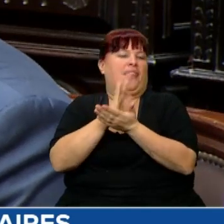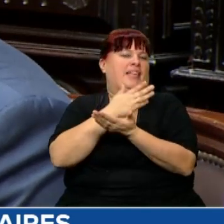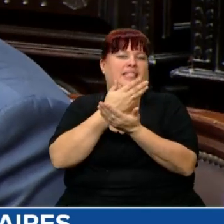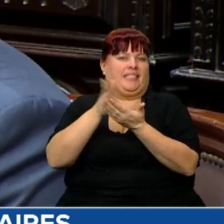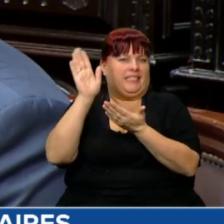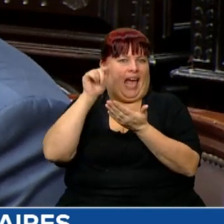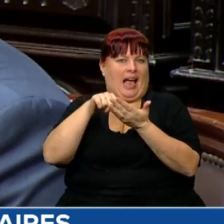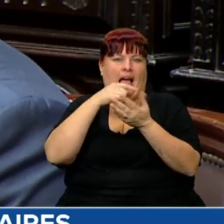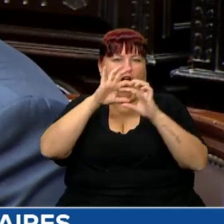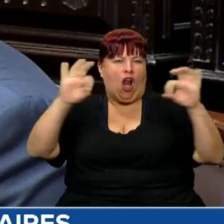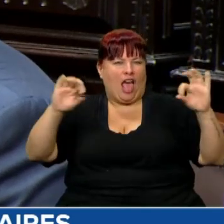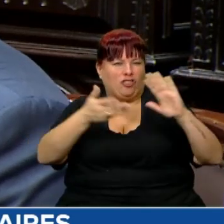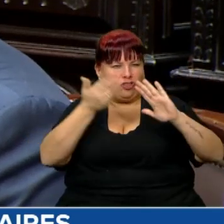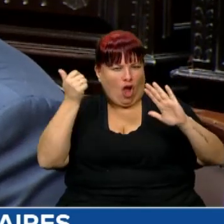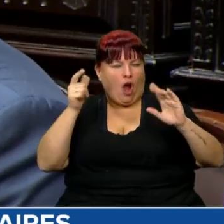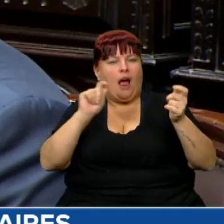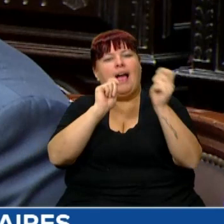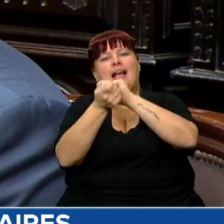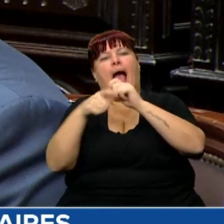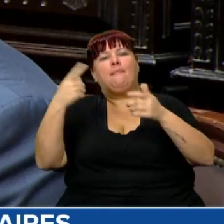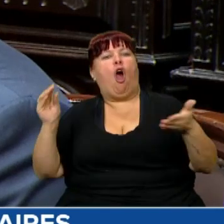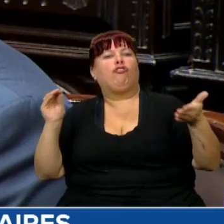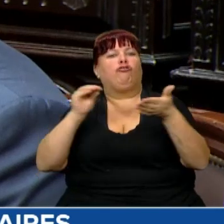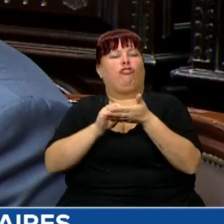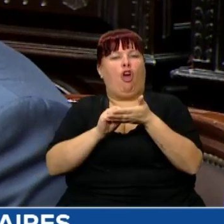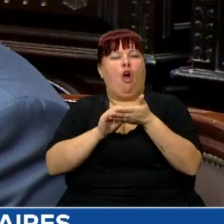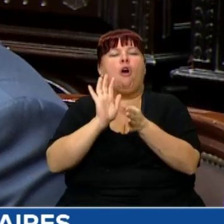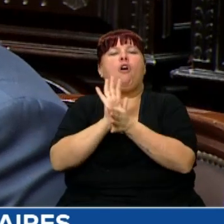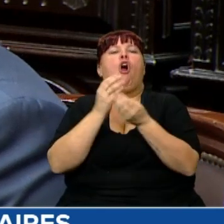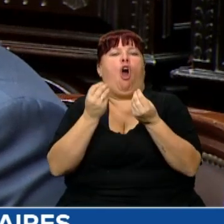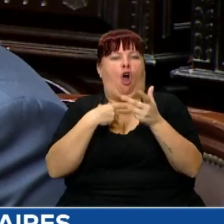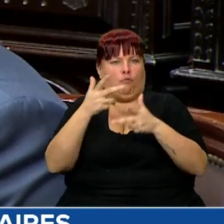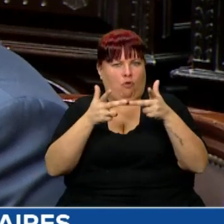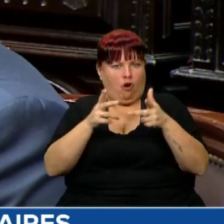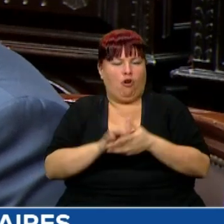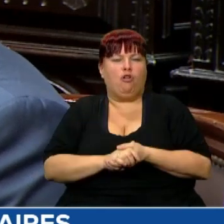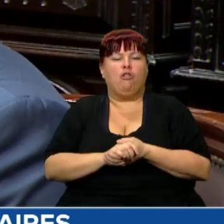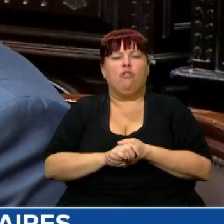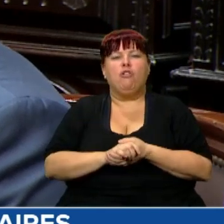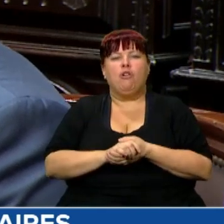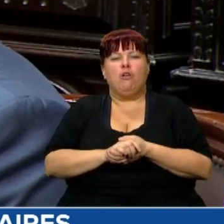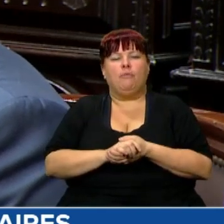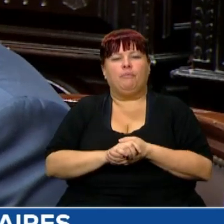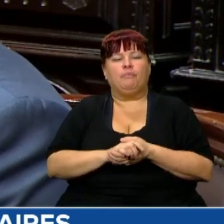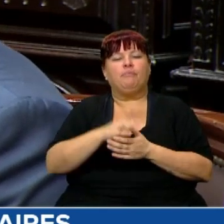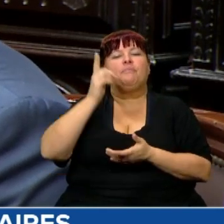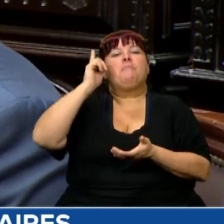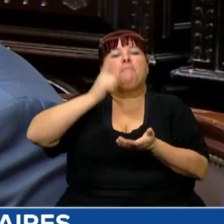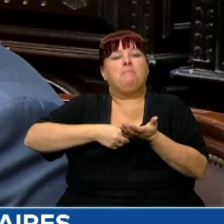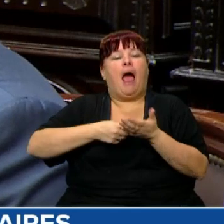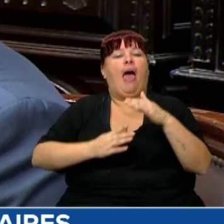eliminar esa frase y reemplazarla por la siguiente: que fijará